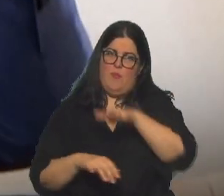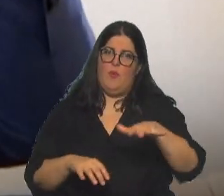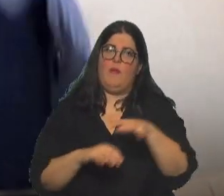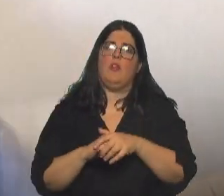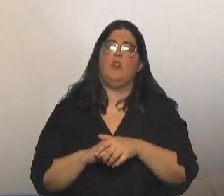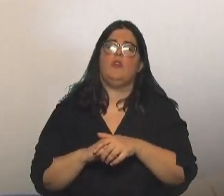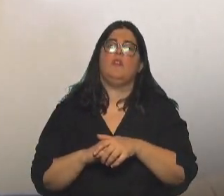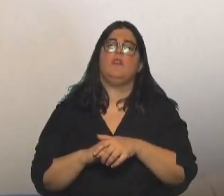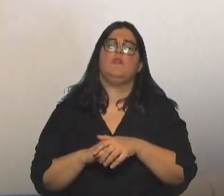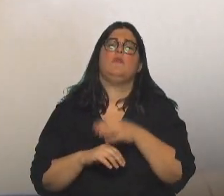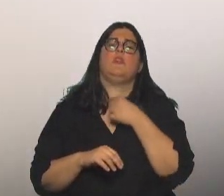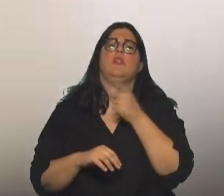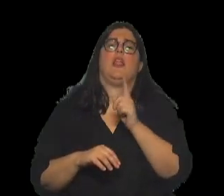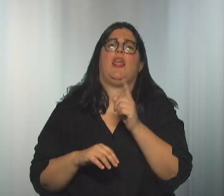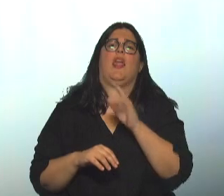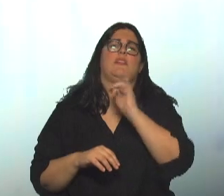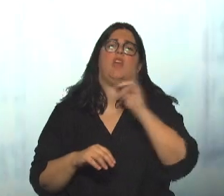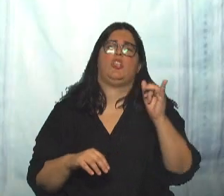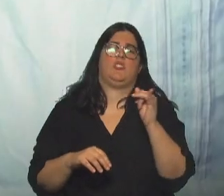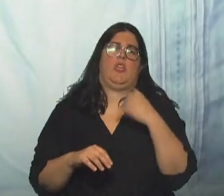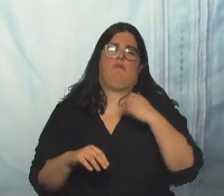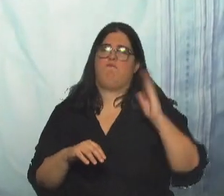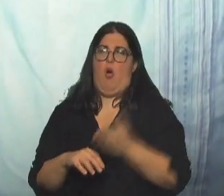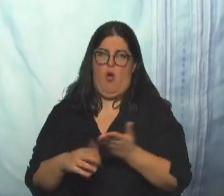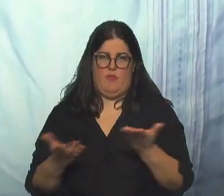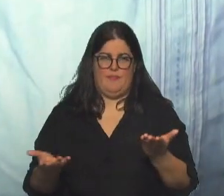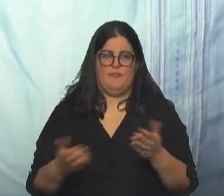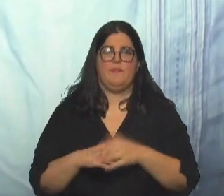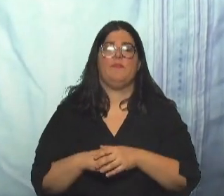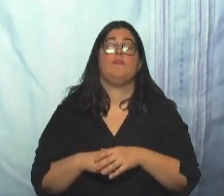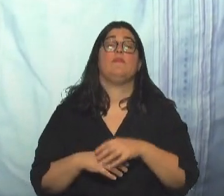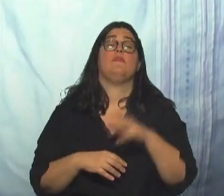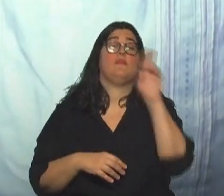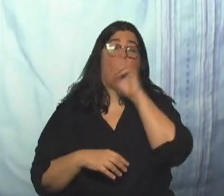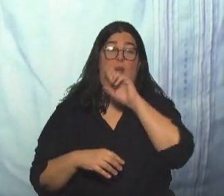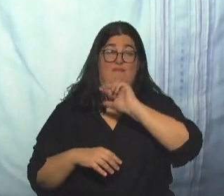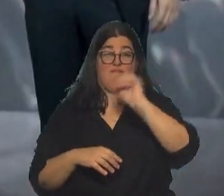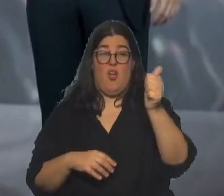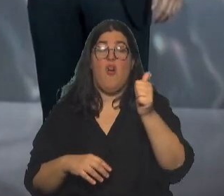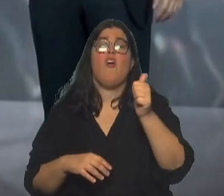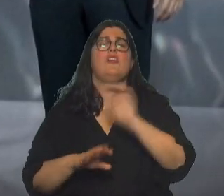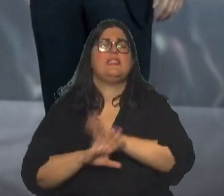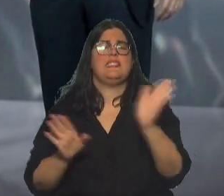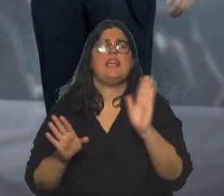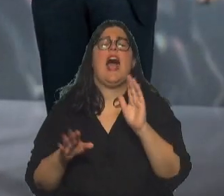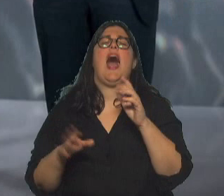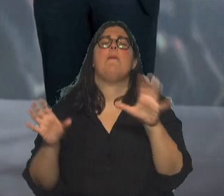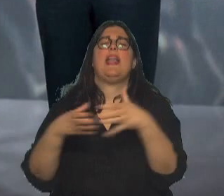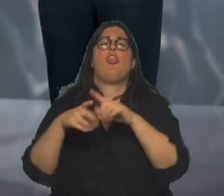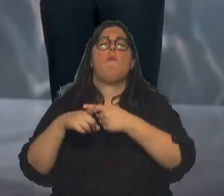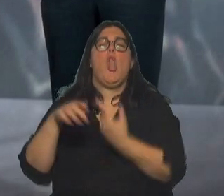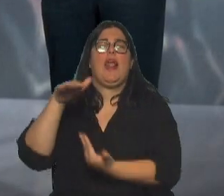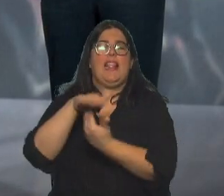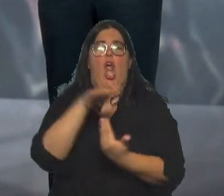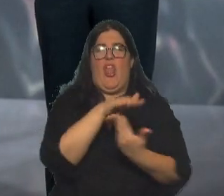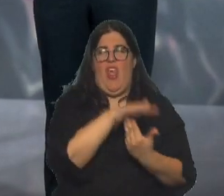a querer sacar a rajatabla como están. En tanto, la victoria de Sheinbaum fue proclamada por la cúpula del partido y